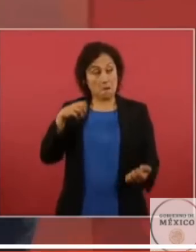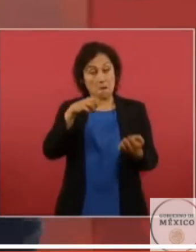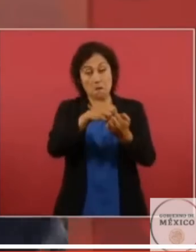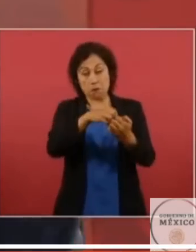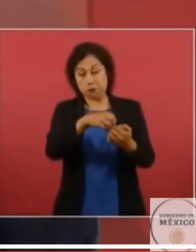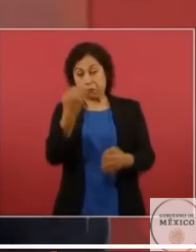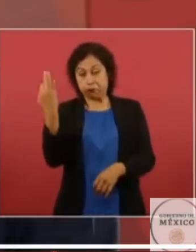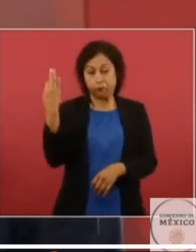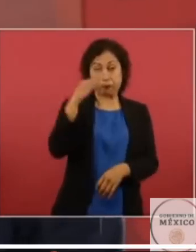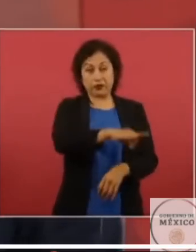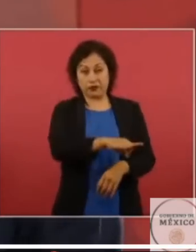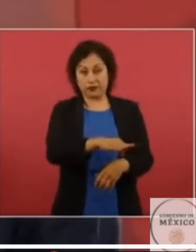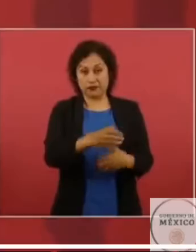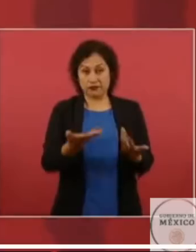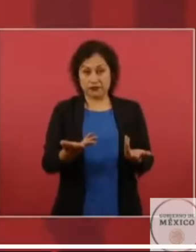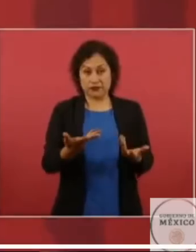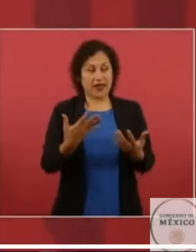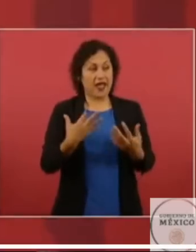ese movimiento